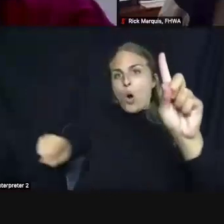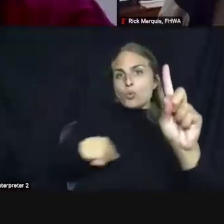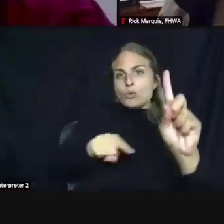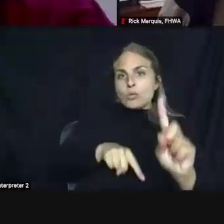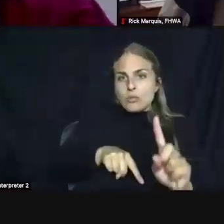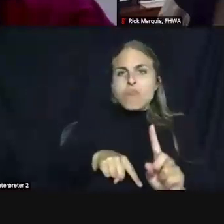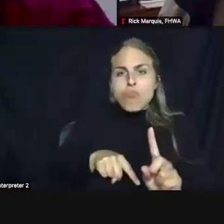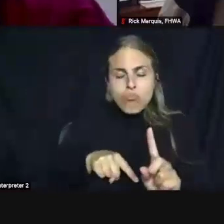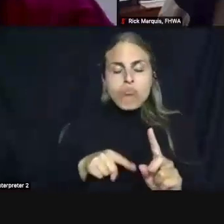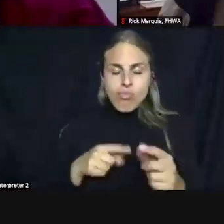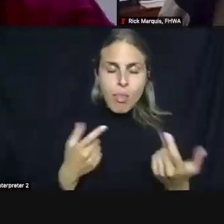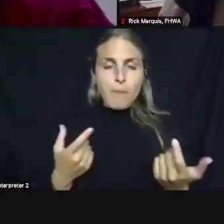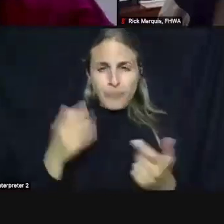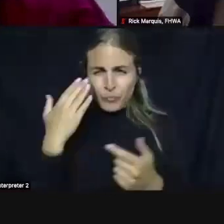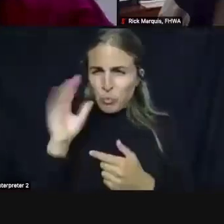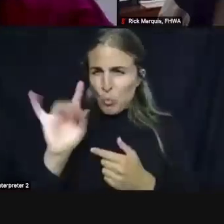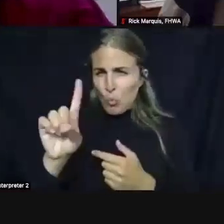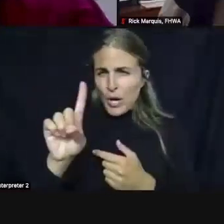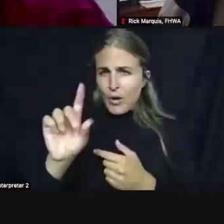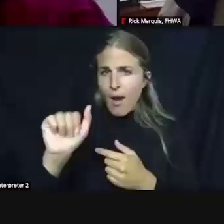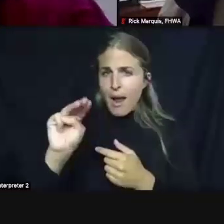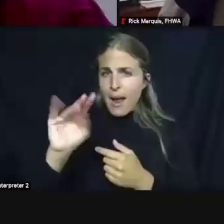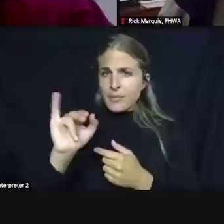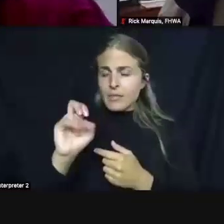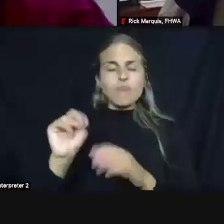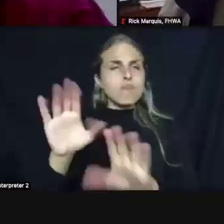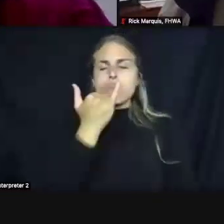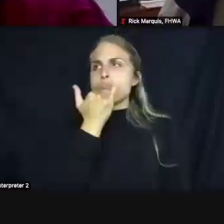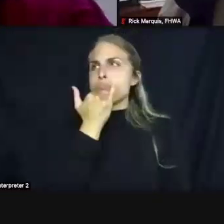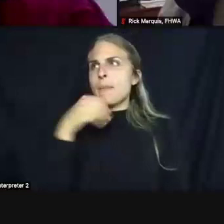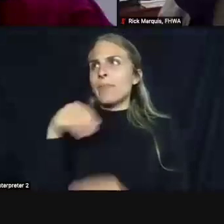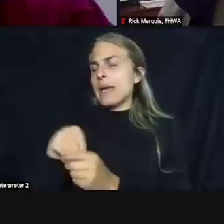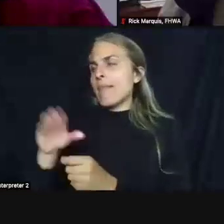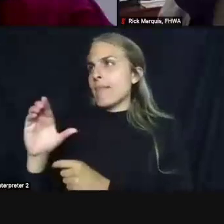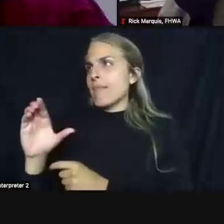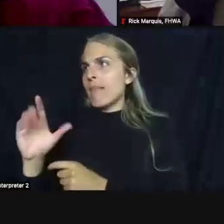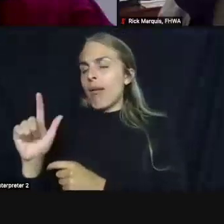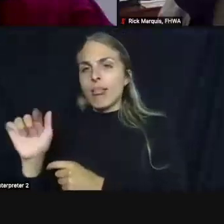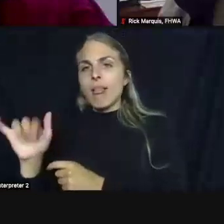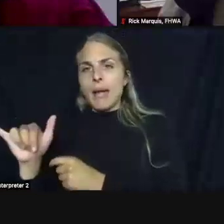ciudad. Puede conectar con Cicero, donde está